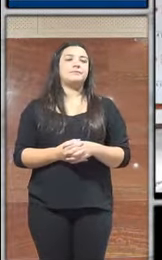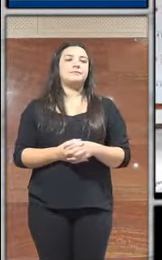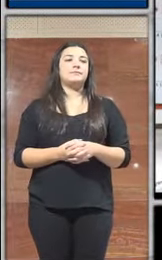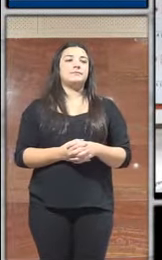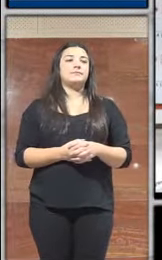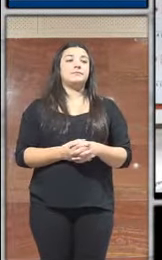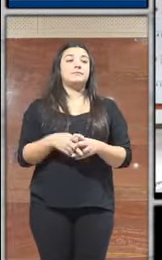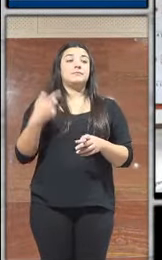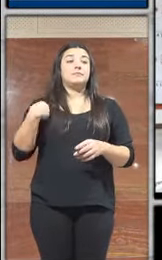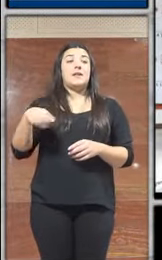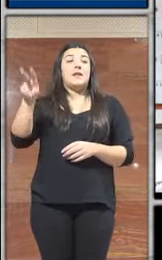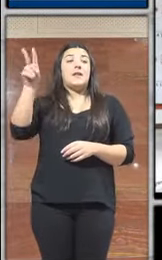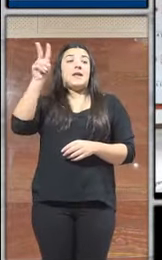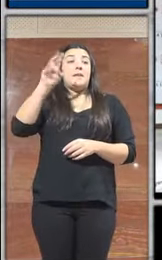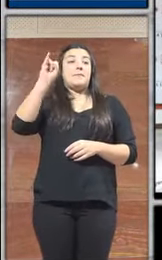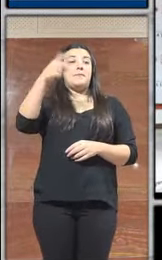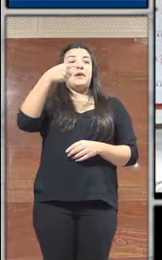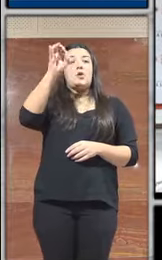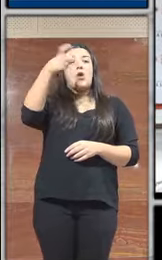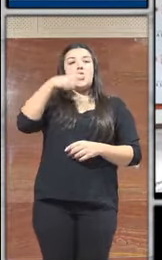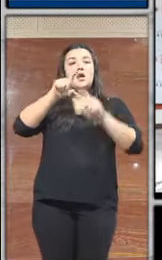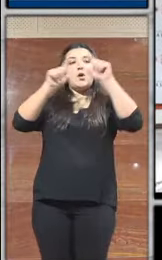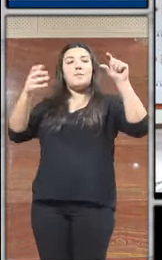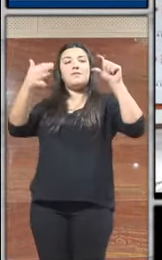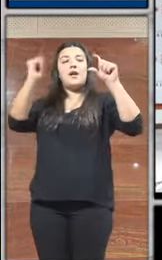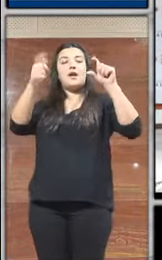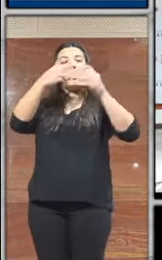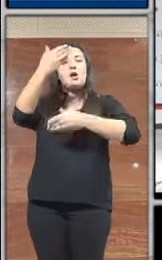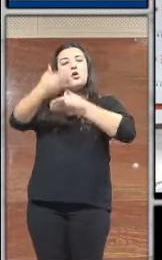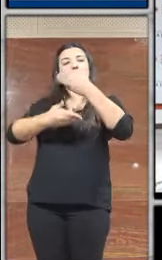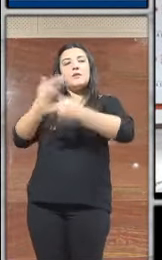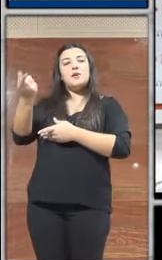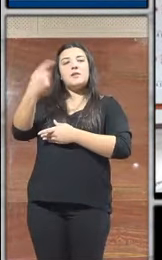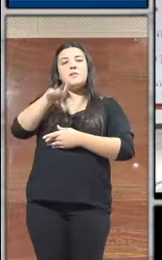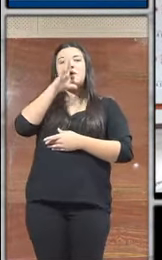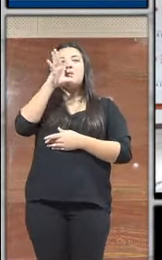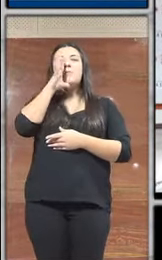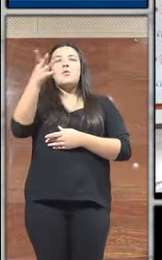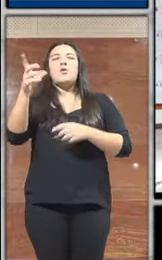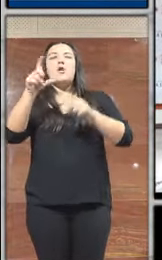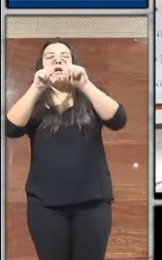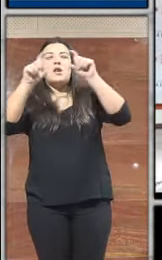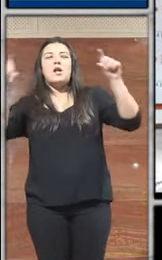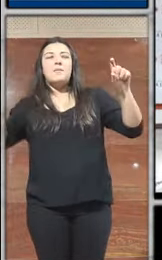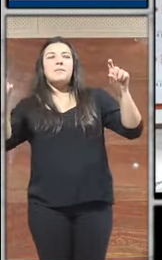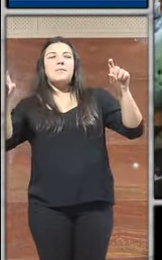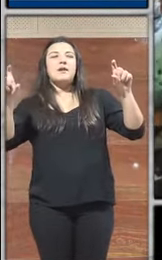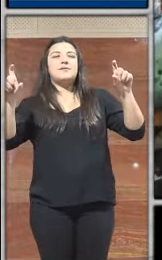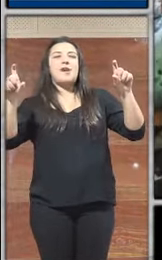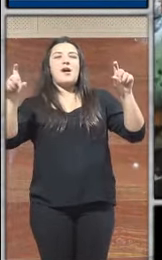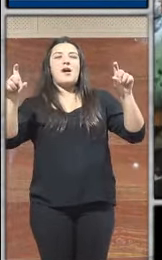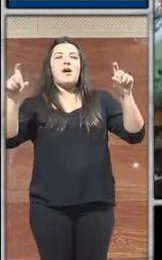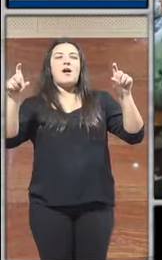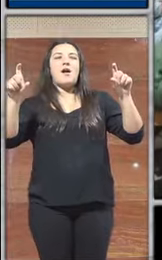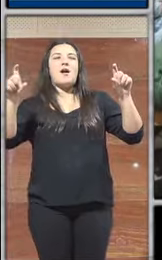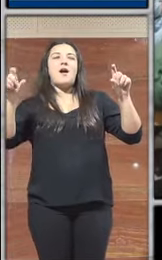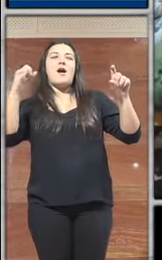hay una empresa en Vigo que colabora también bueno porque son amigos creo que la empresa pertenece o